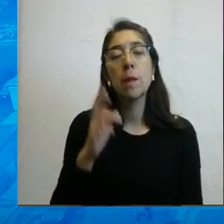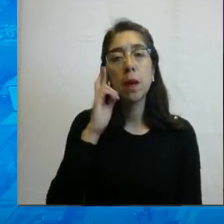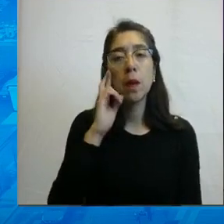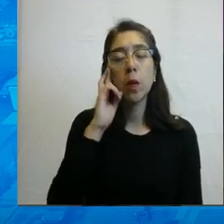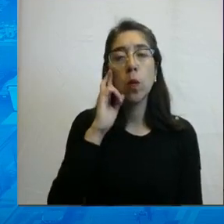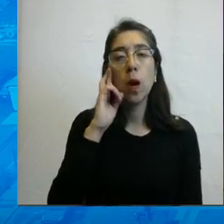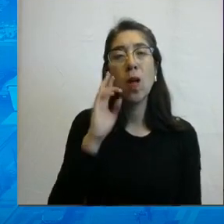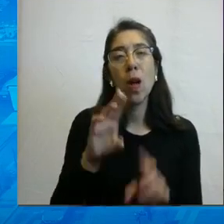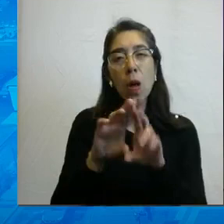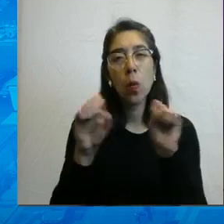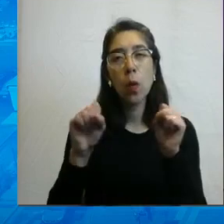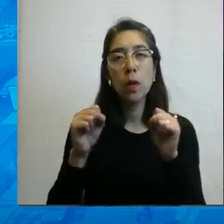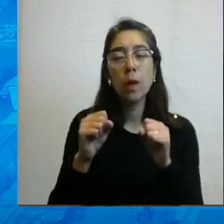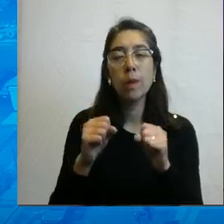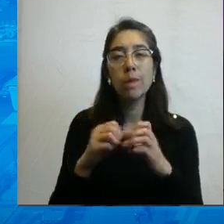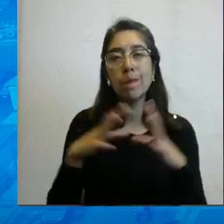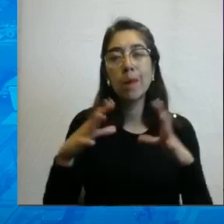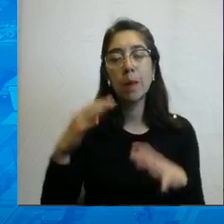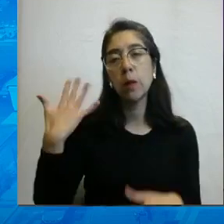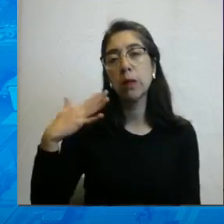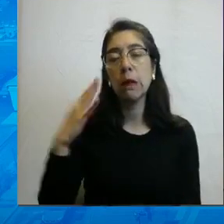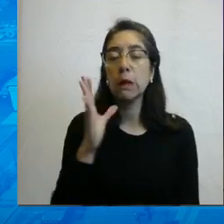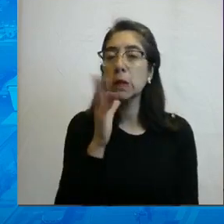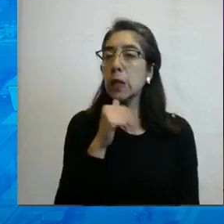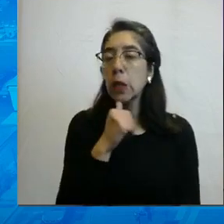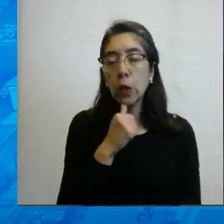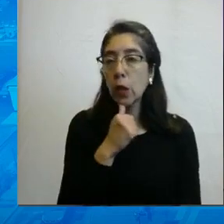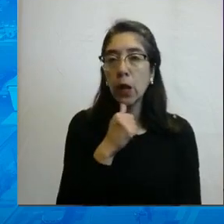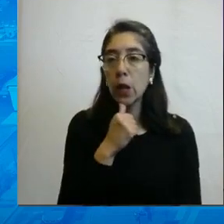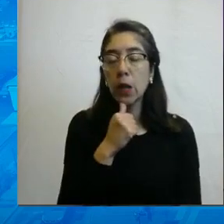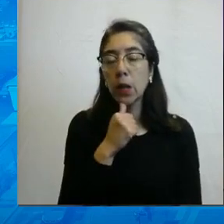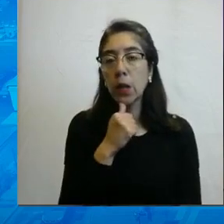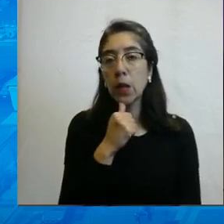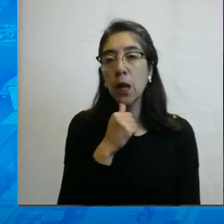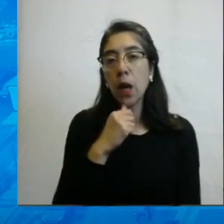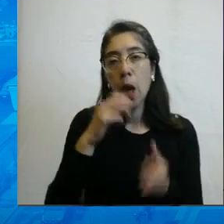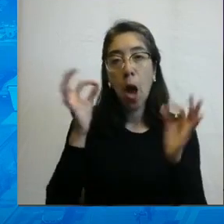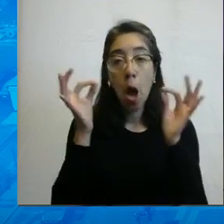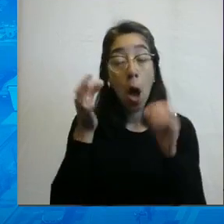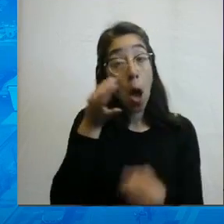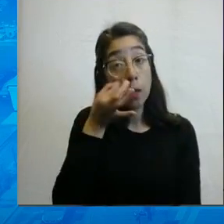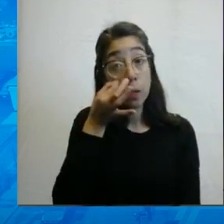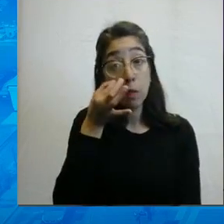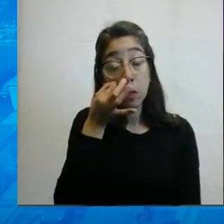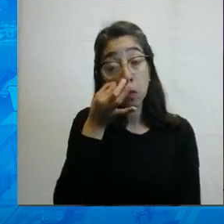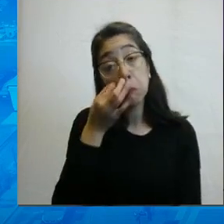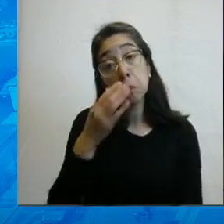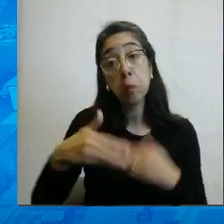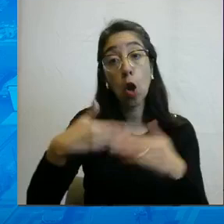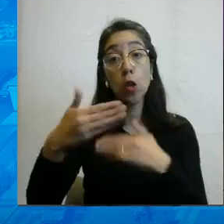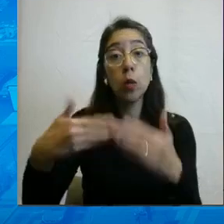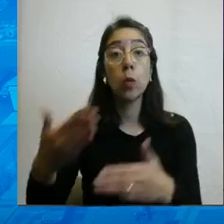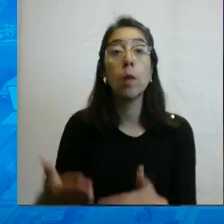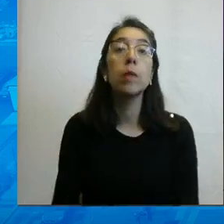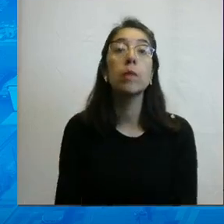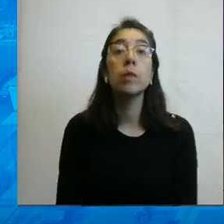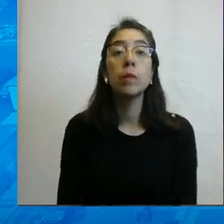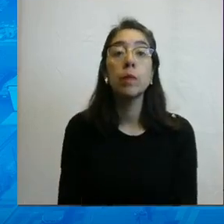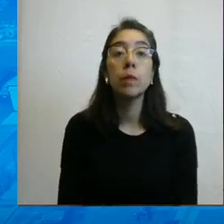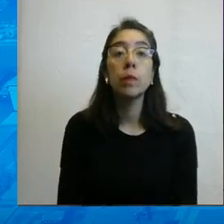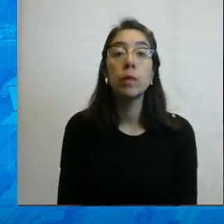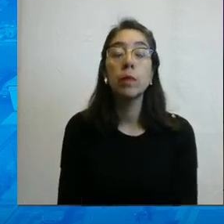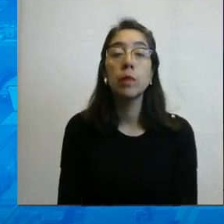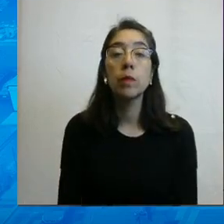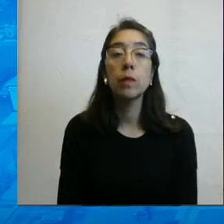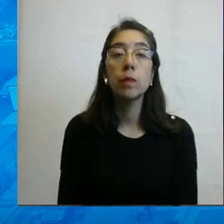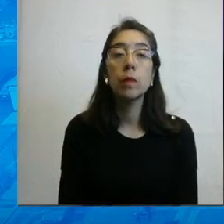más importantes, si no hay alguna observación, se da por aprobada el acta, ¿ya? Así que les doy un par de días para que